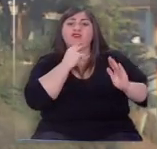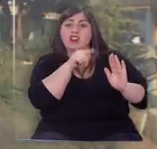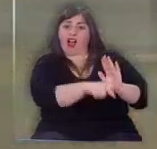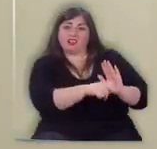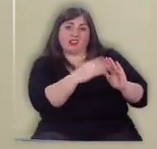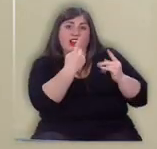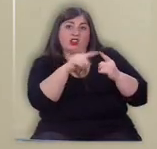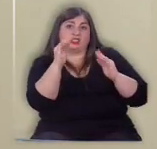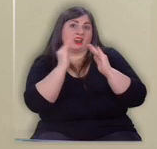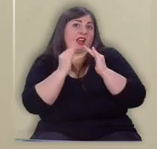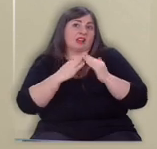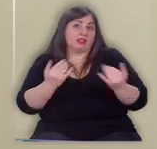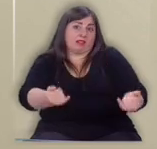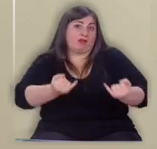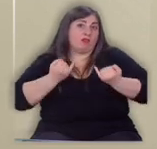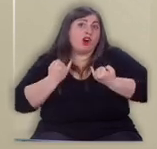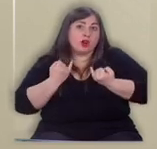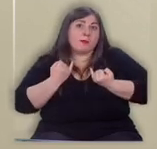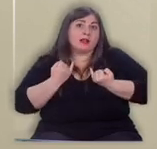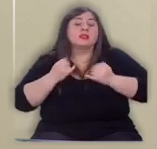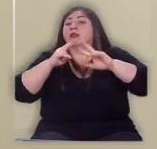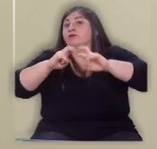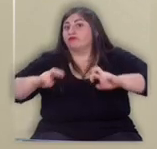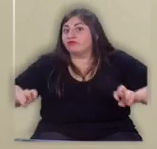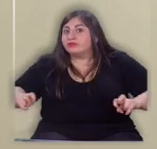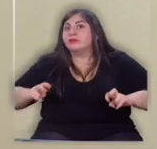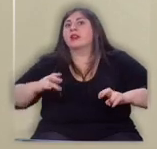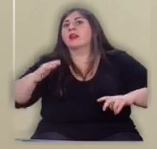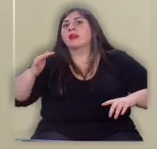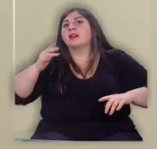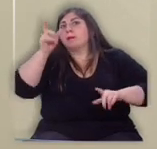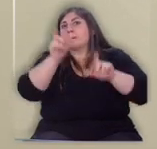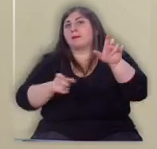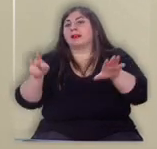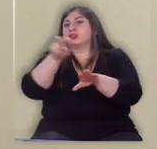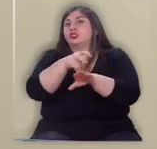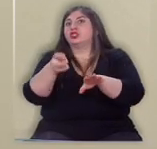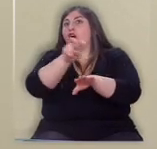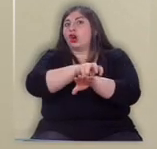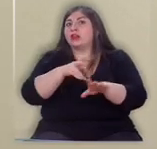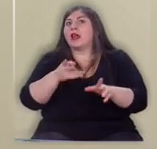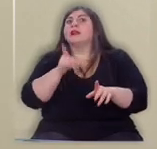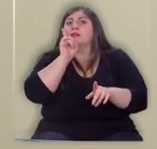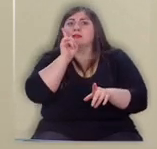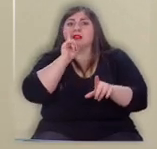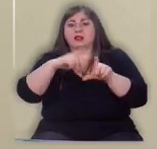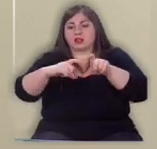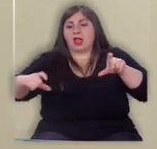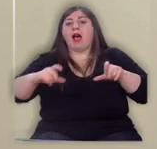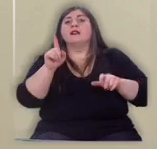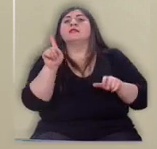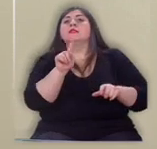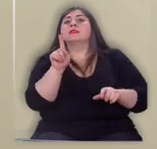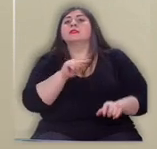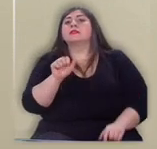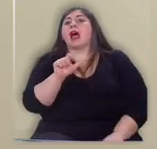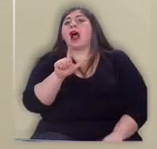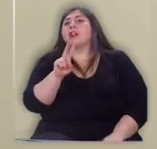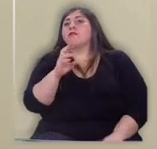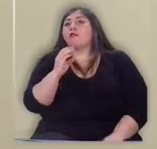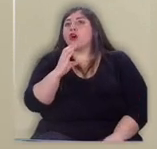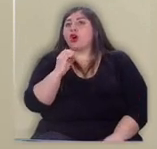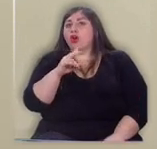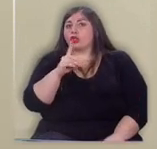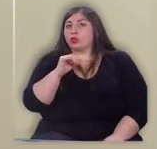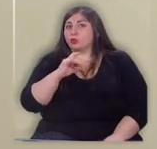residencia. ¿Qué información? Se procederá a verificar si los pasajeros y pilotos contaban con los salvoconductos y con autorizaciones de